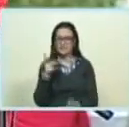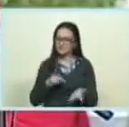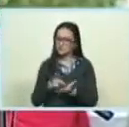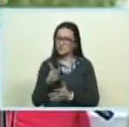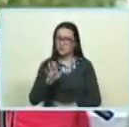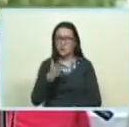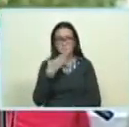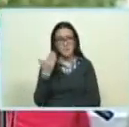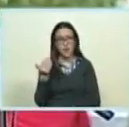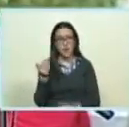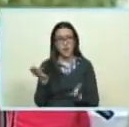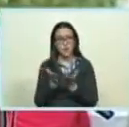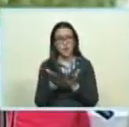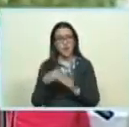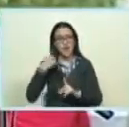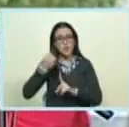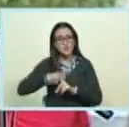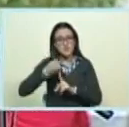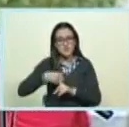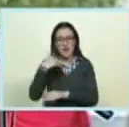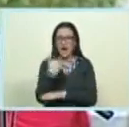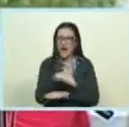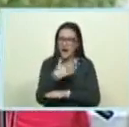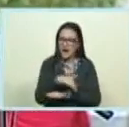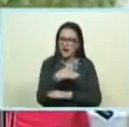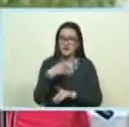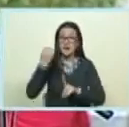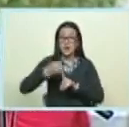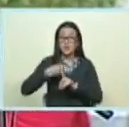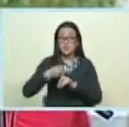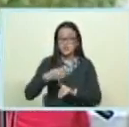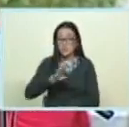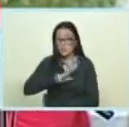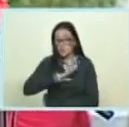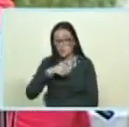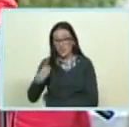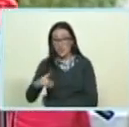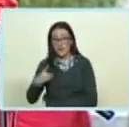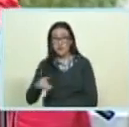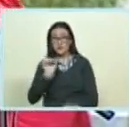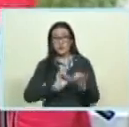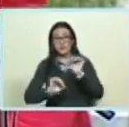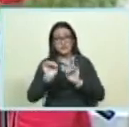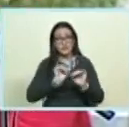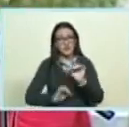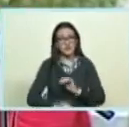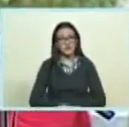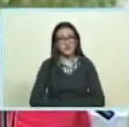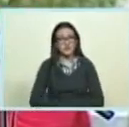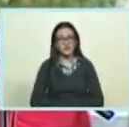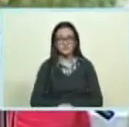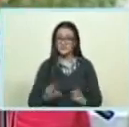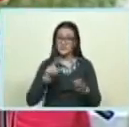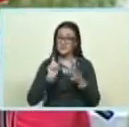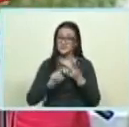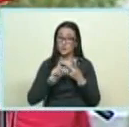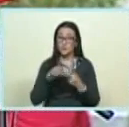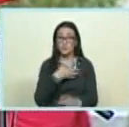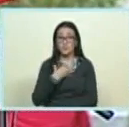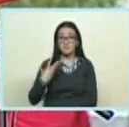mejor escuela de la lucha de calle, de la lucha por sus derechos. Y el segundo